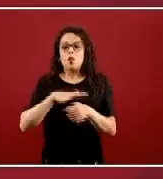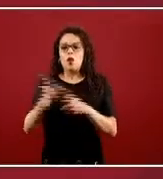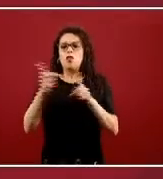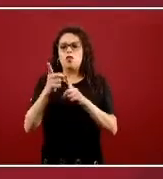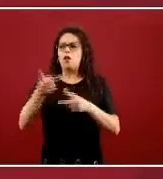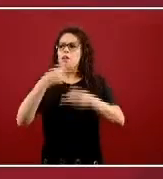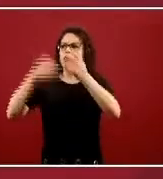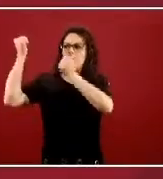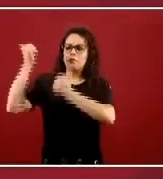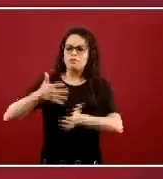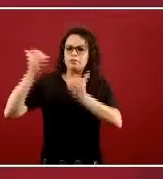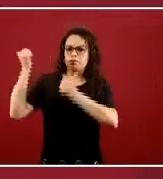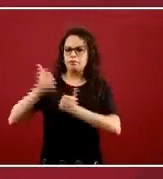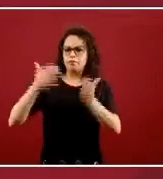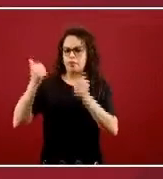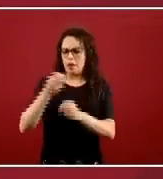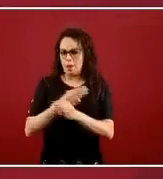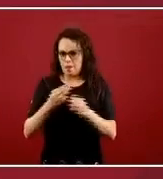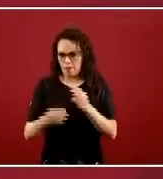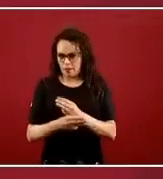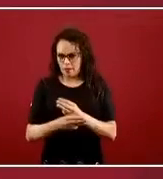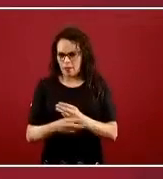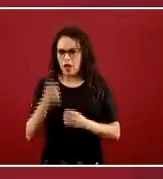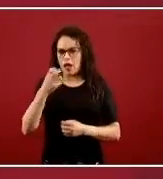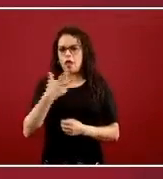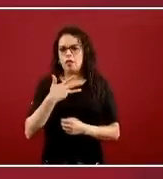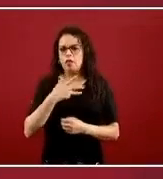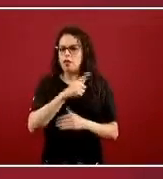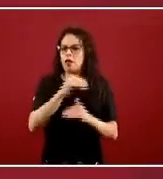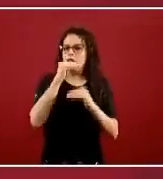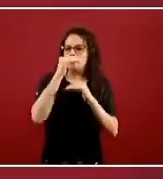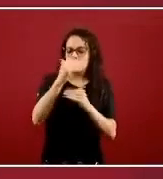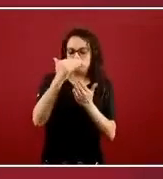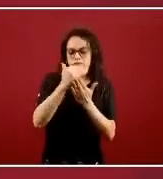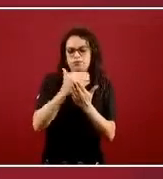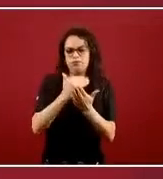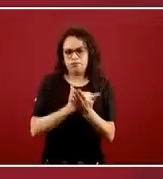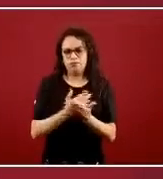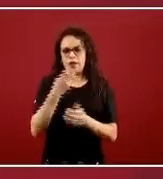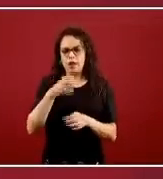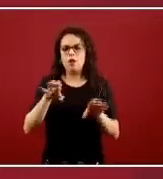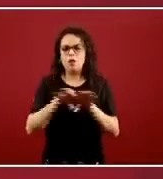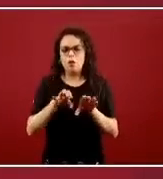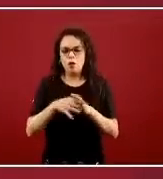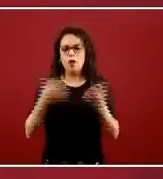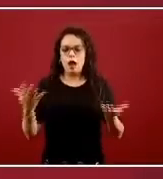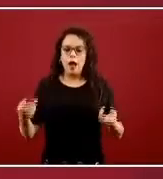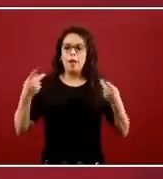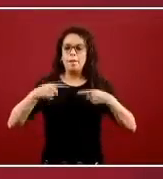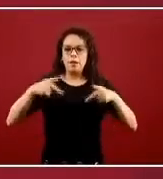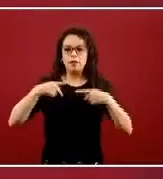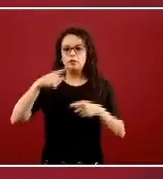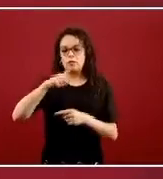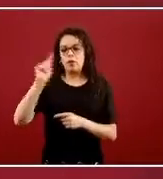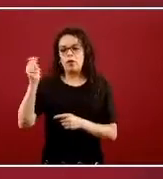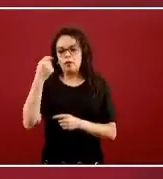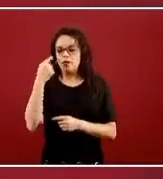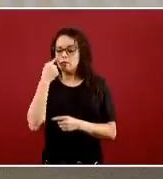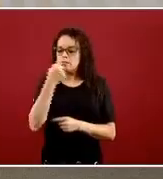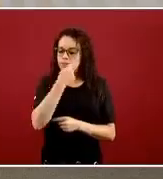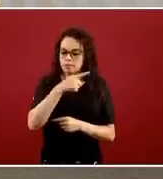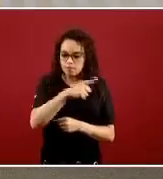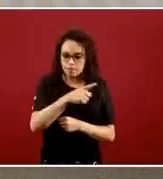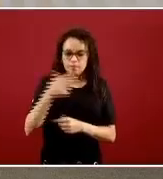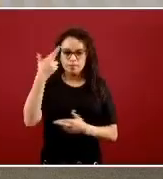estándares, y estos estándares precisamente los hemos estructurado con una visión técnica, con una visión sólida, desde el